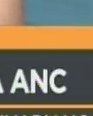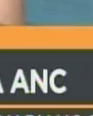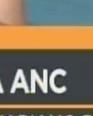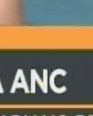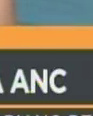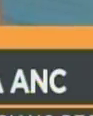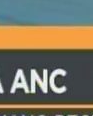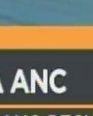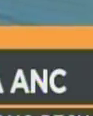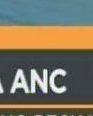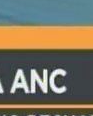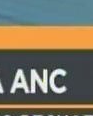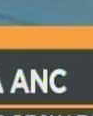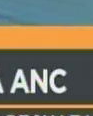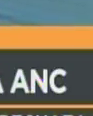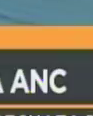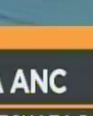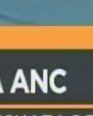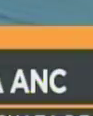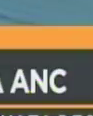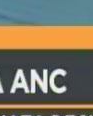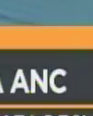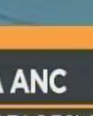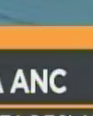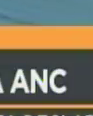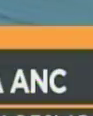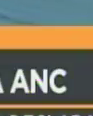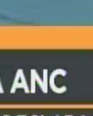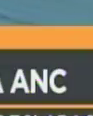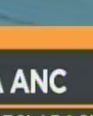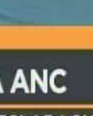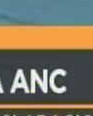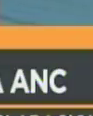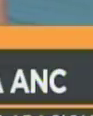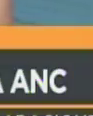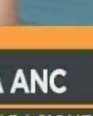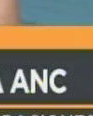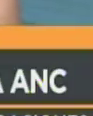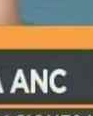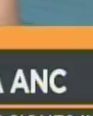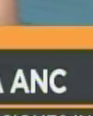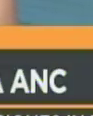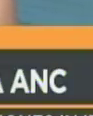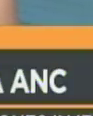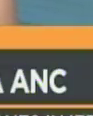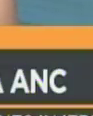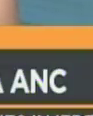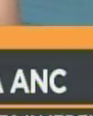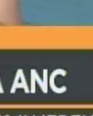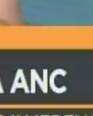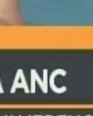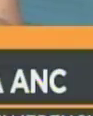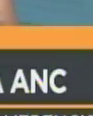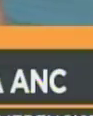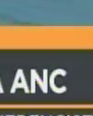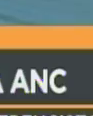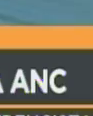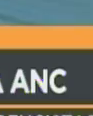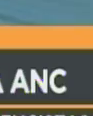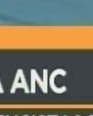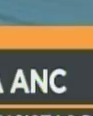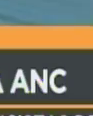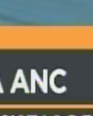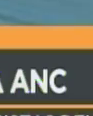preguntan por qué no han podido con nosotros. Y no han podido porque hay algo que se llama revolución bolivariana, que